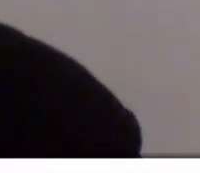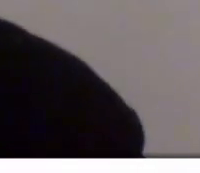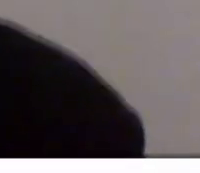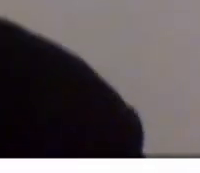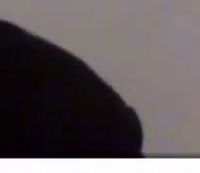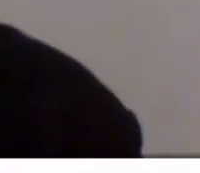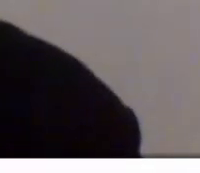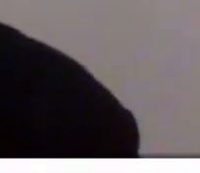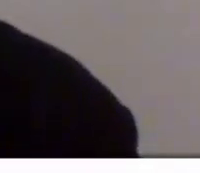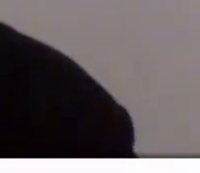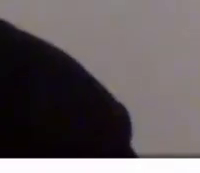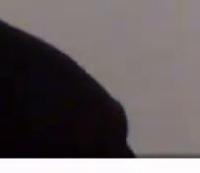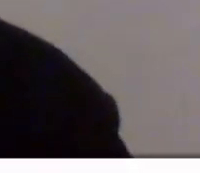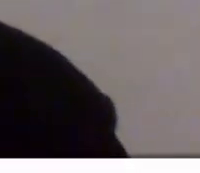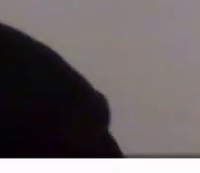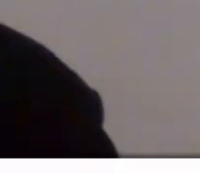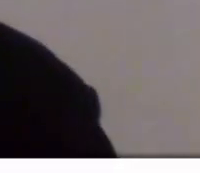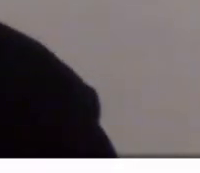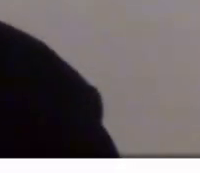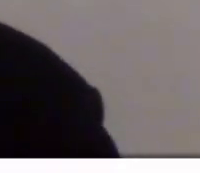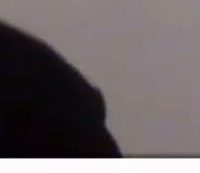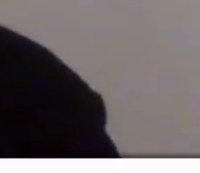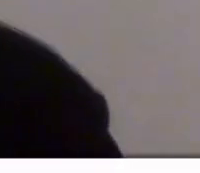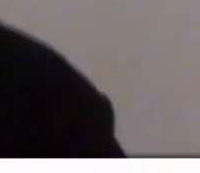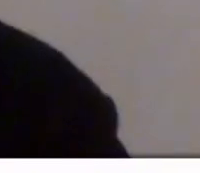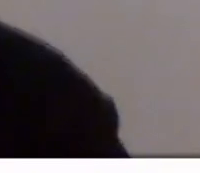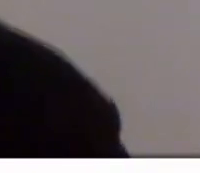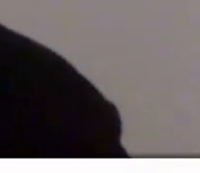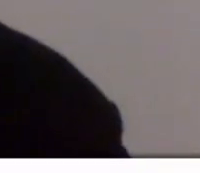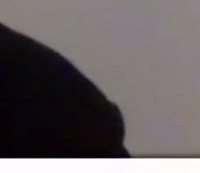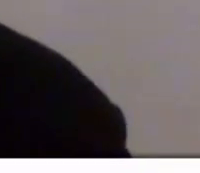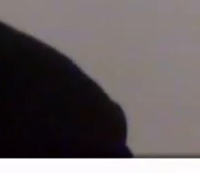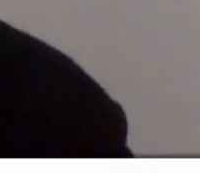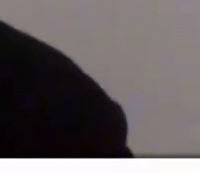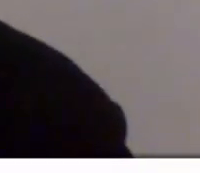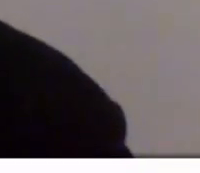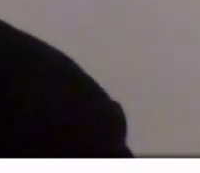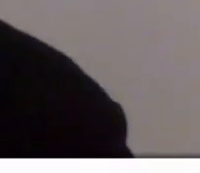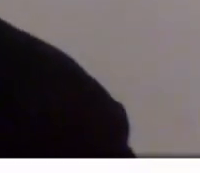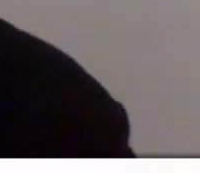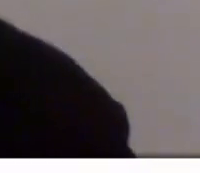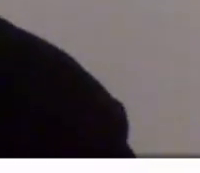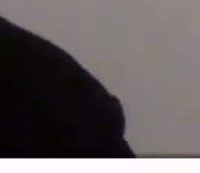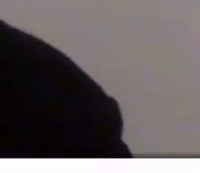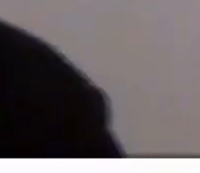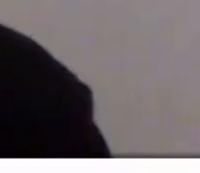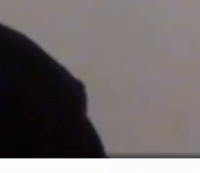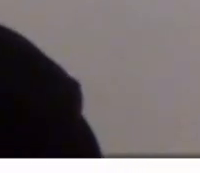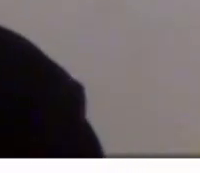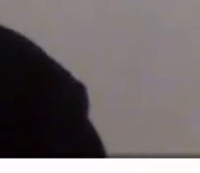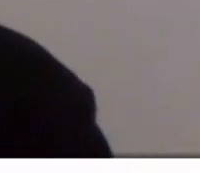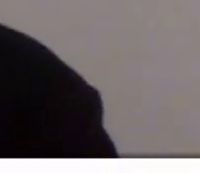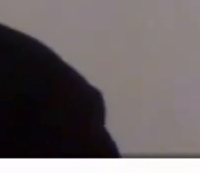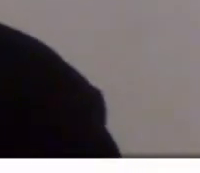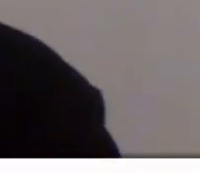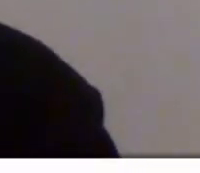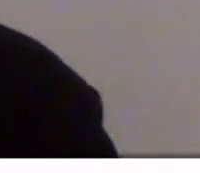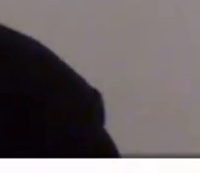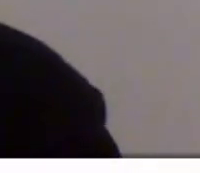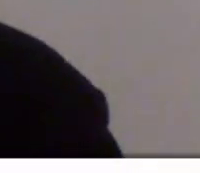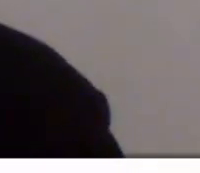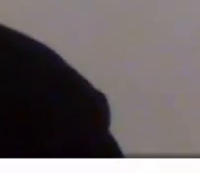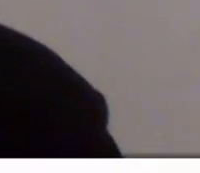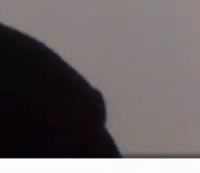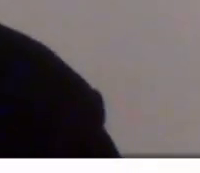apasionante, tan llena de sangre derramada, pero también tan llena de sueños colectivos que se renueva con nosotros y